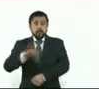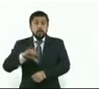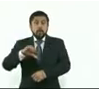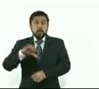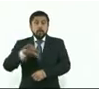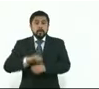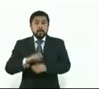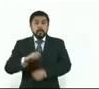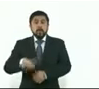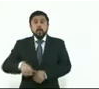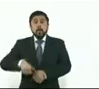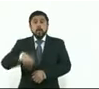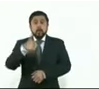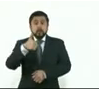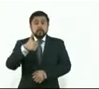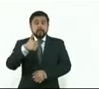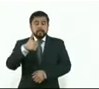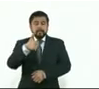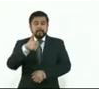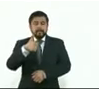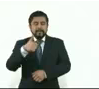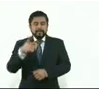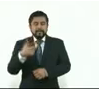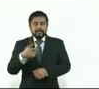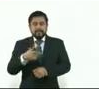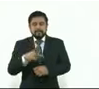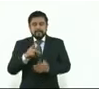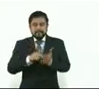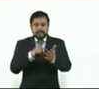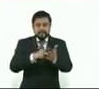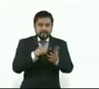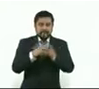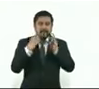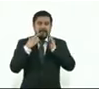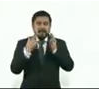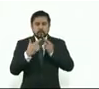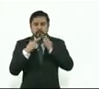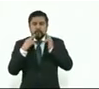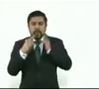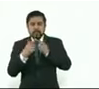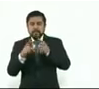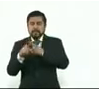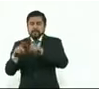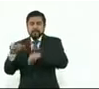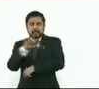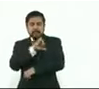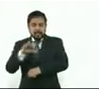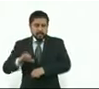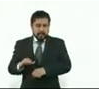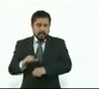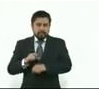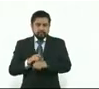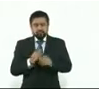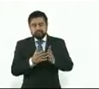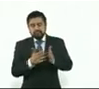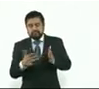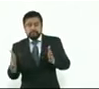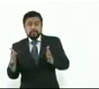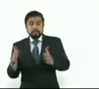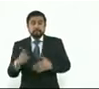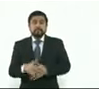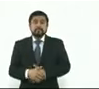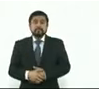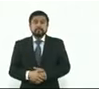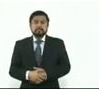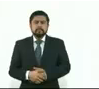se constituye en igual número de demarcaciones en este periodo en que estamos viviendo. Se ve un poquito...